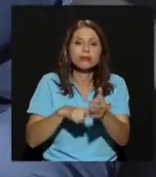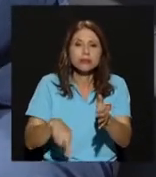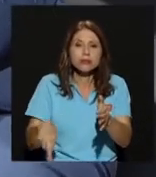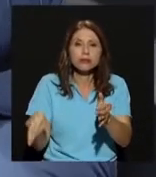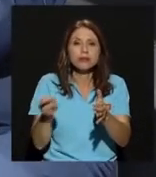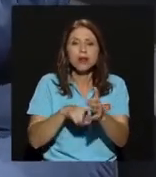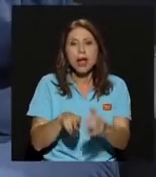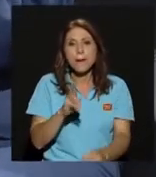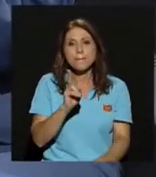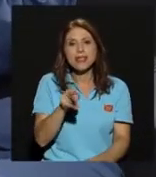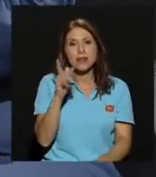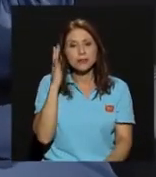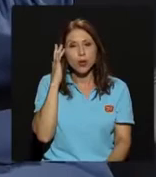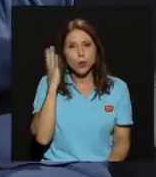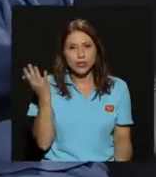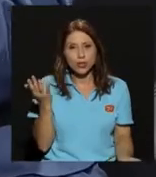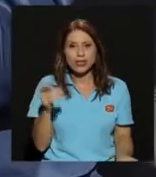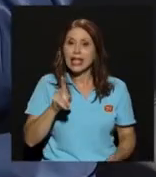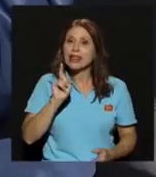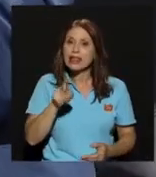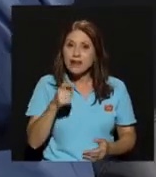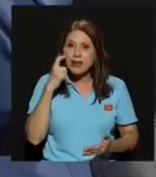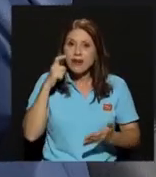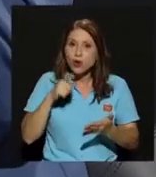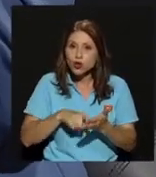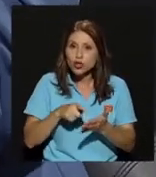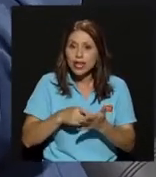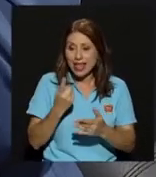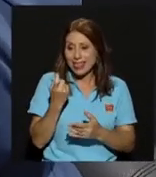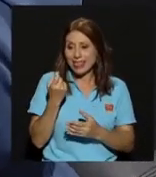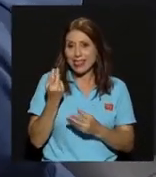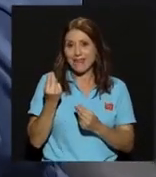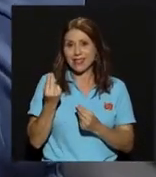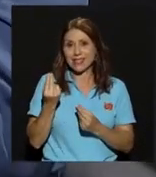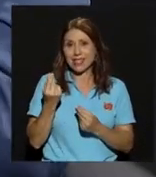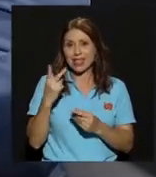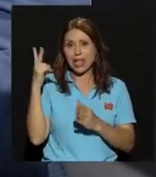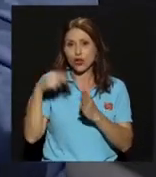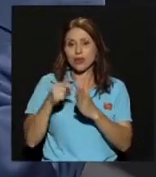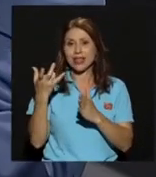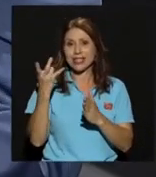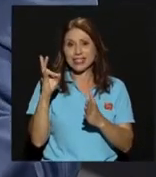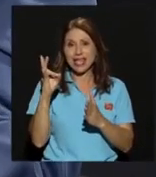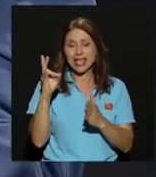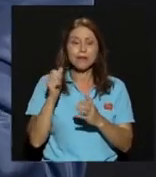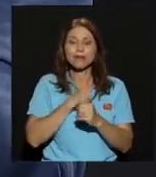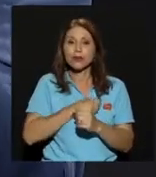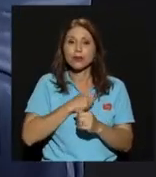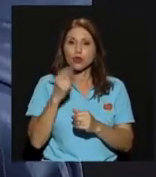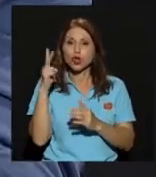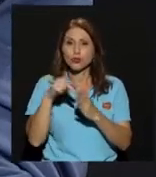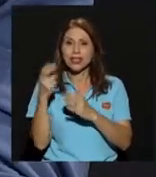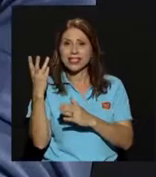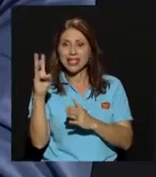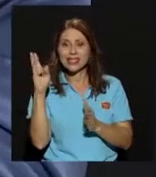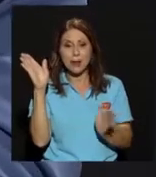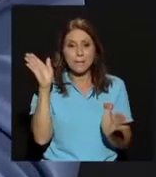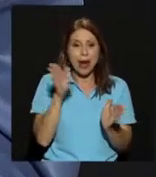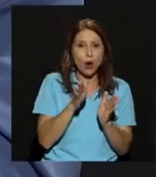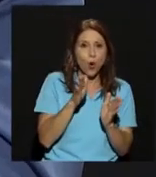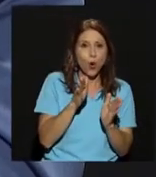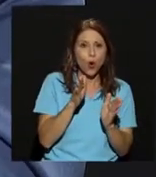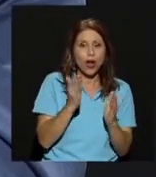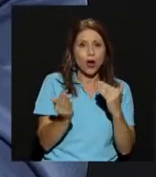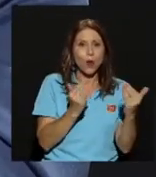aquí hay que reconocer que el déficit del 2016 bajó respecto del 2015 verdad que era 257